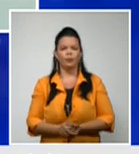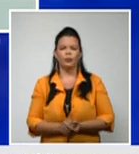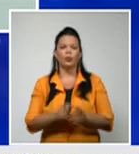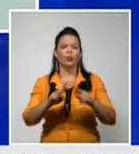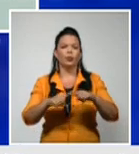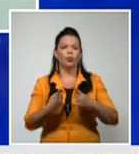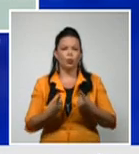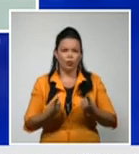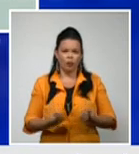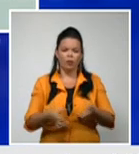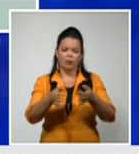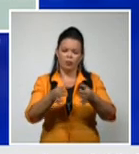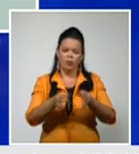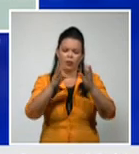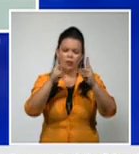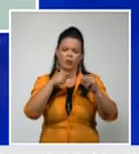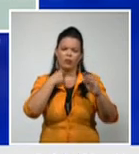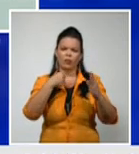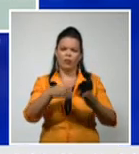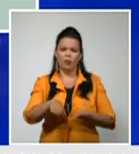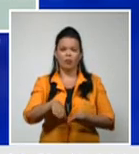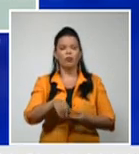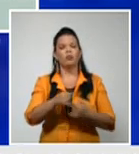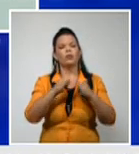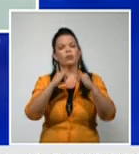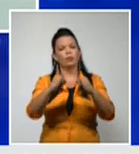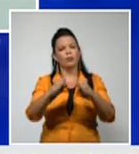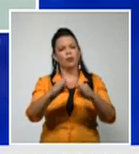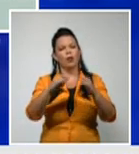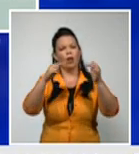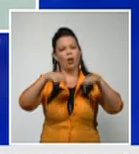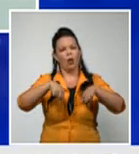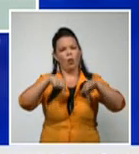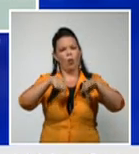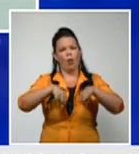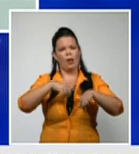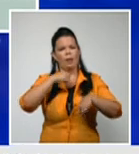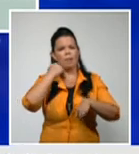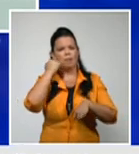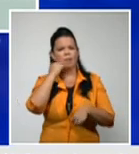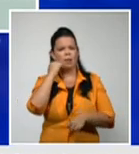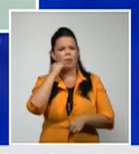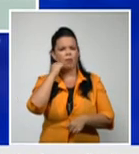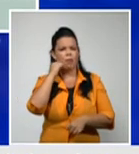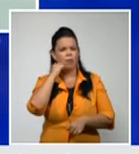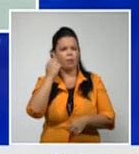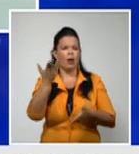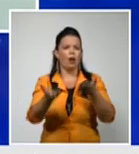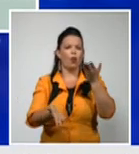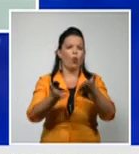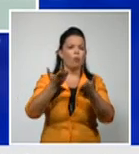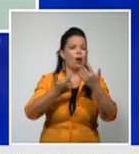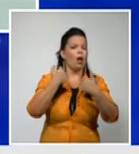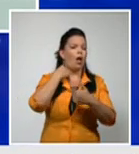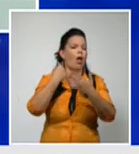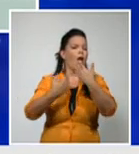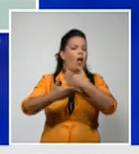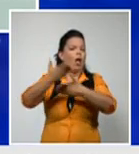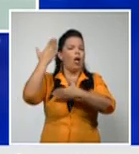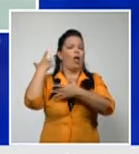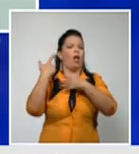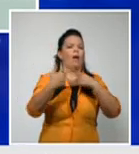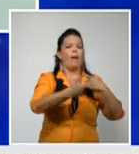fallecido. Se comparaba que son más que los que se tuvo en la guerra de Vietnam. La suma de la guerra